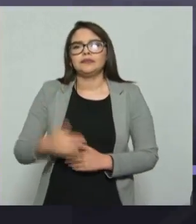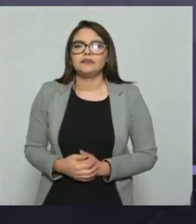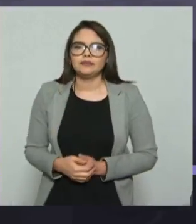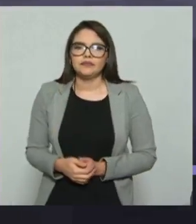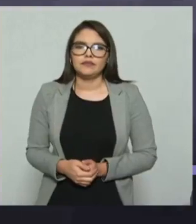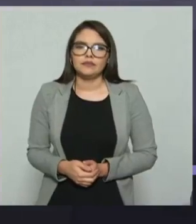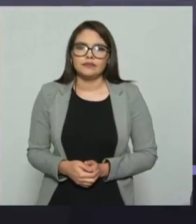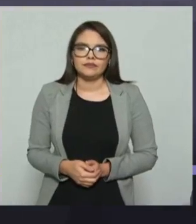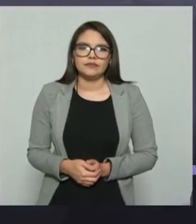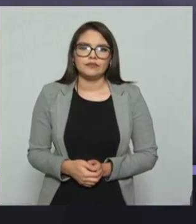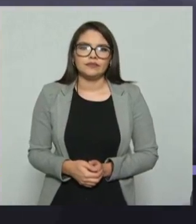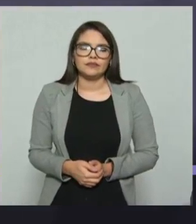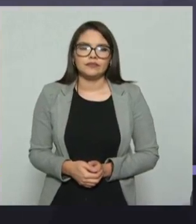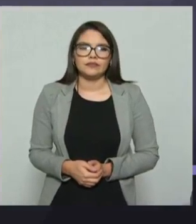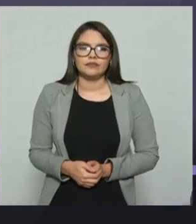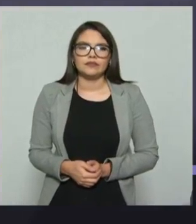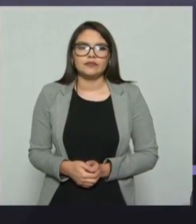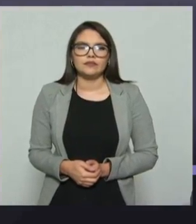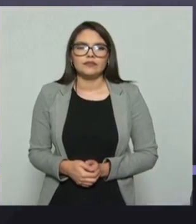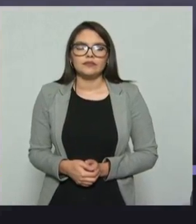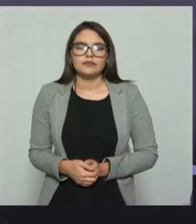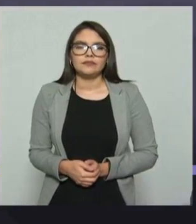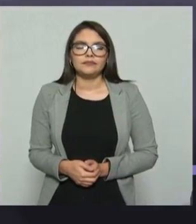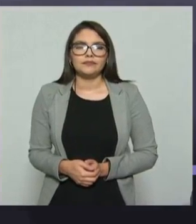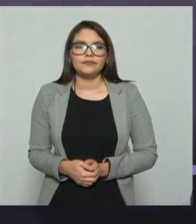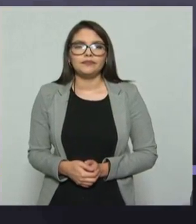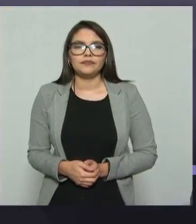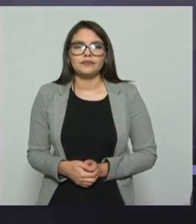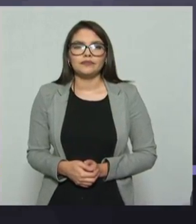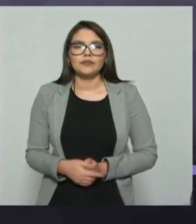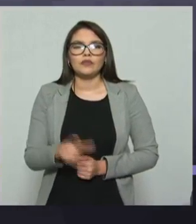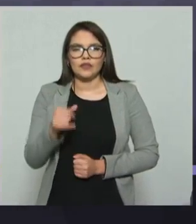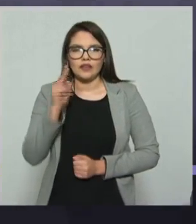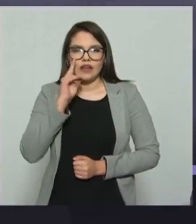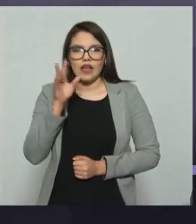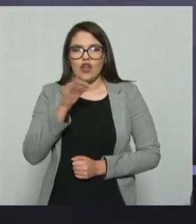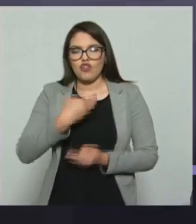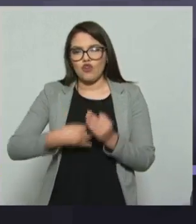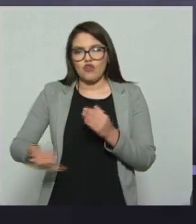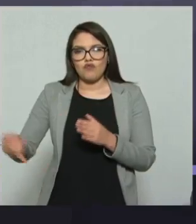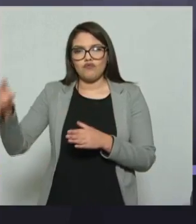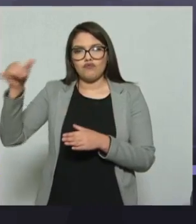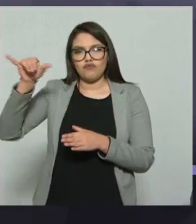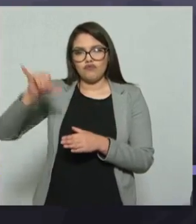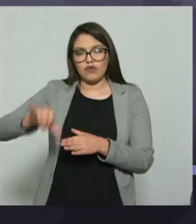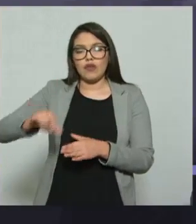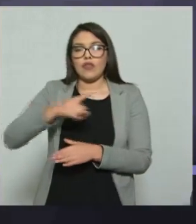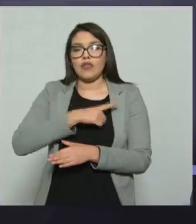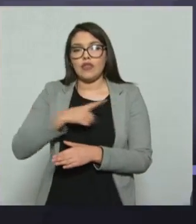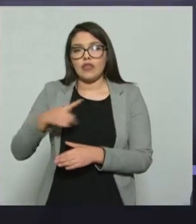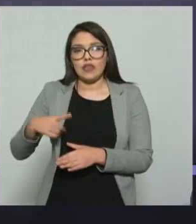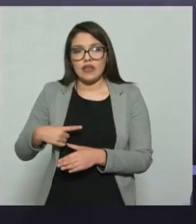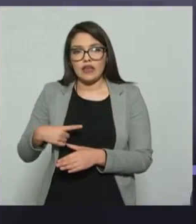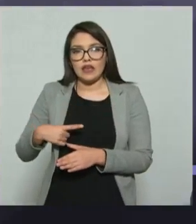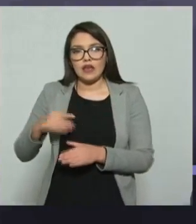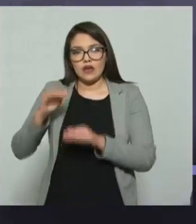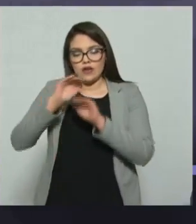de cristal, si se puede, mejor. Bueno, ya que ahorita vamos a ver que ya se vació, se deja, hay que